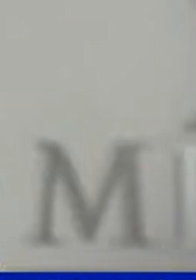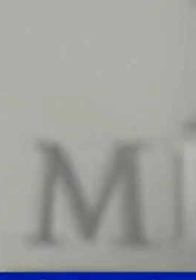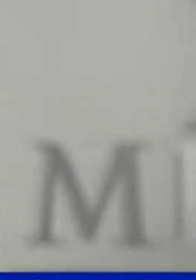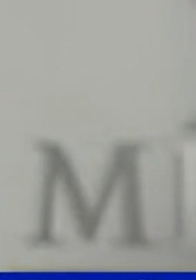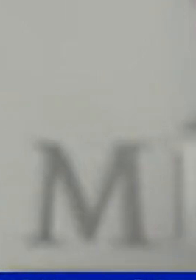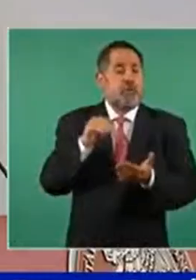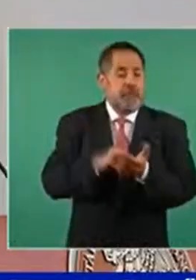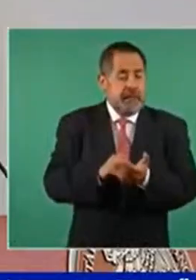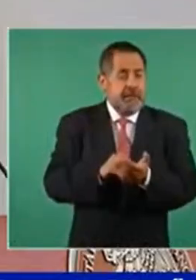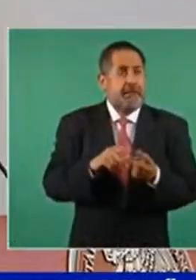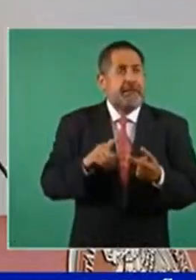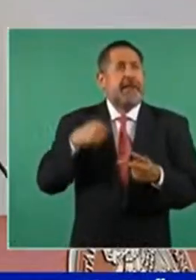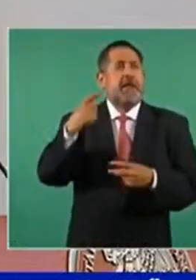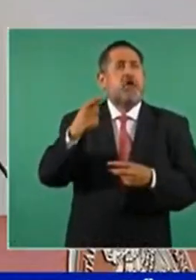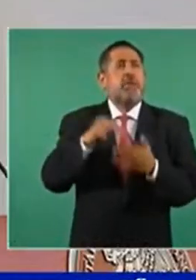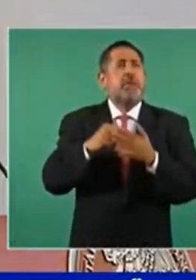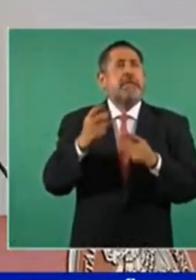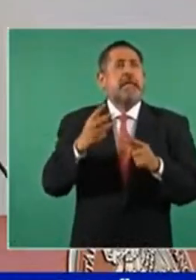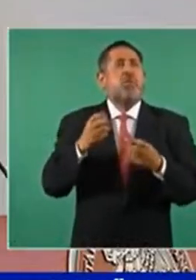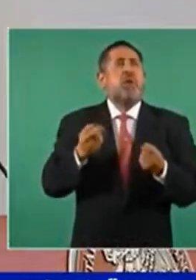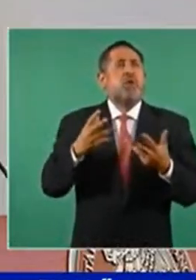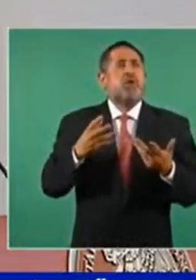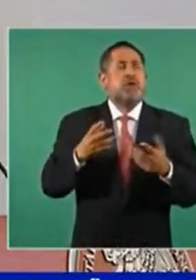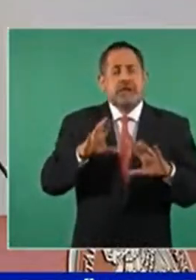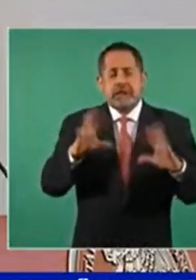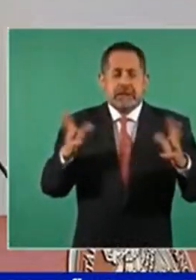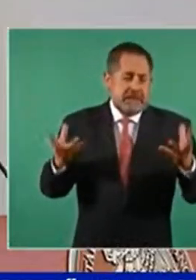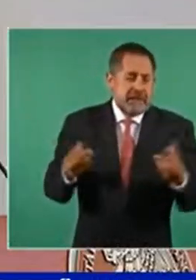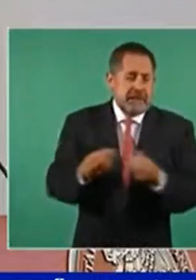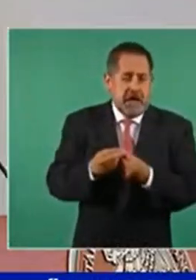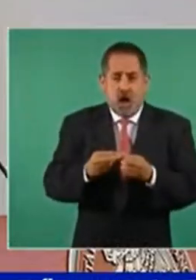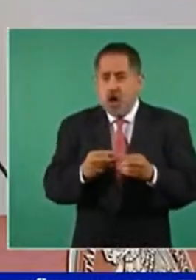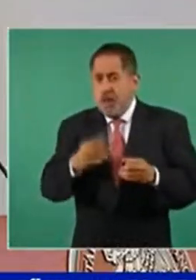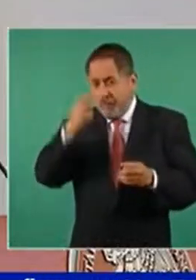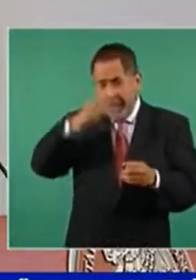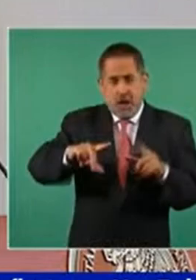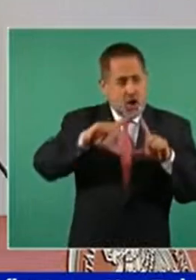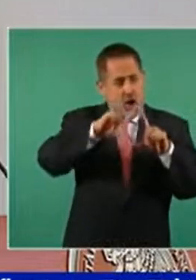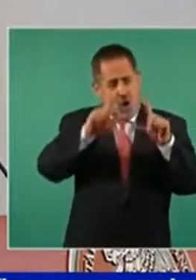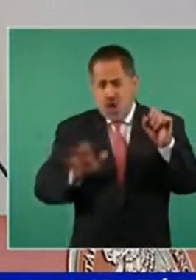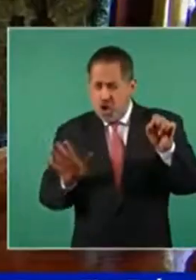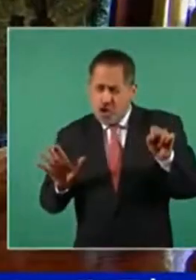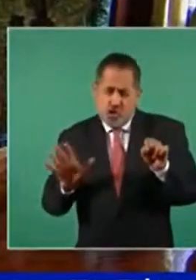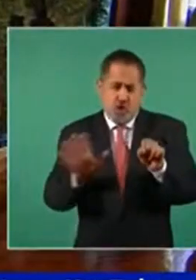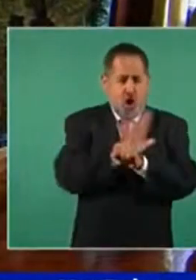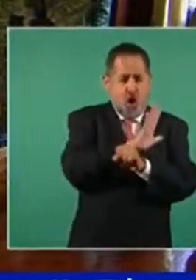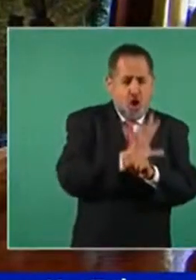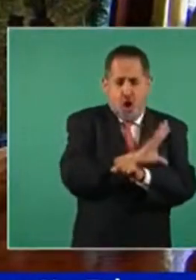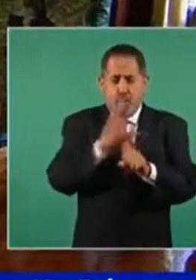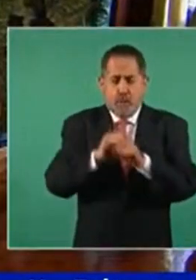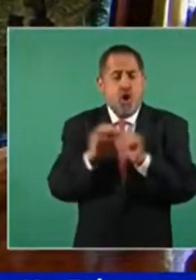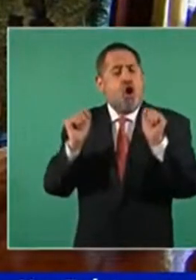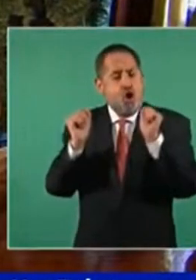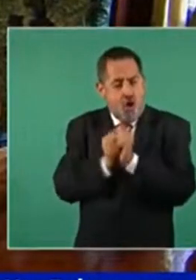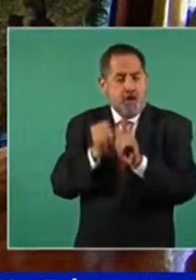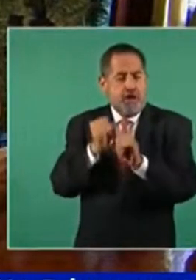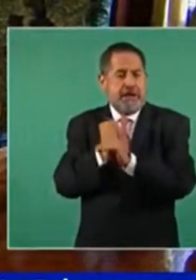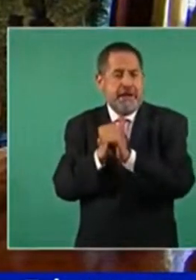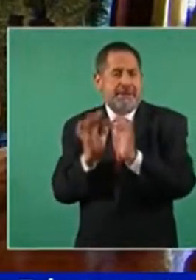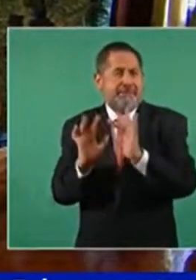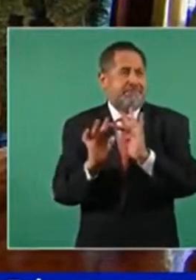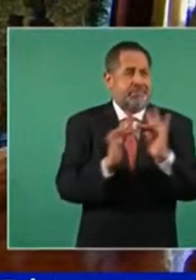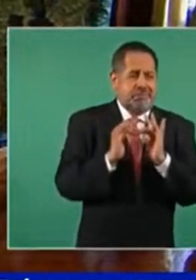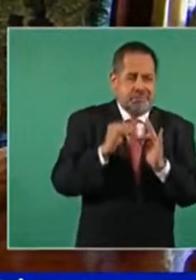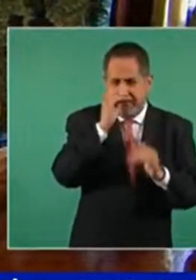política. Dice el presidente: la mejor demostración de las ventajas de esta estrategia se advierte con claridad en el comparativo de